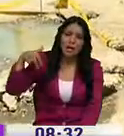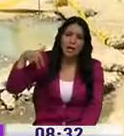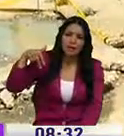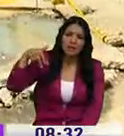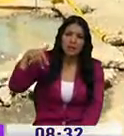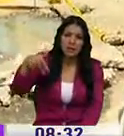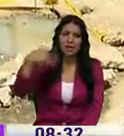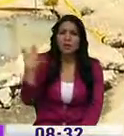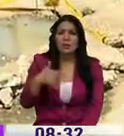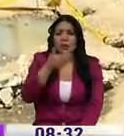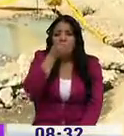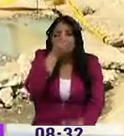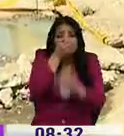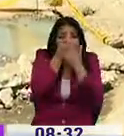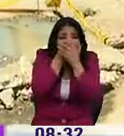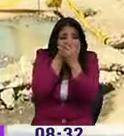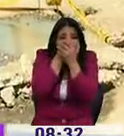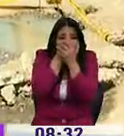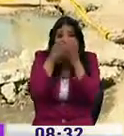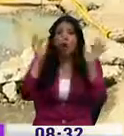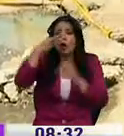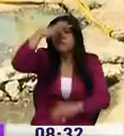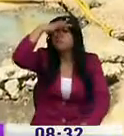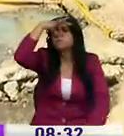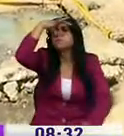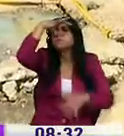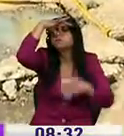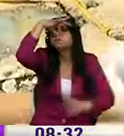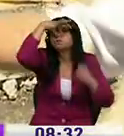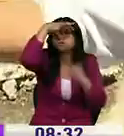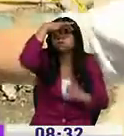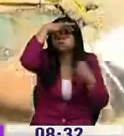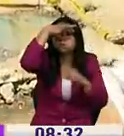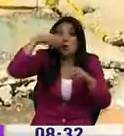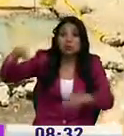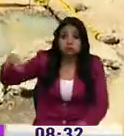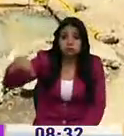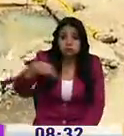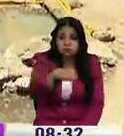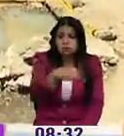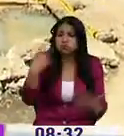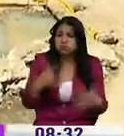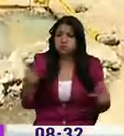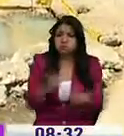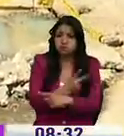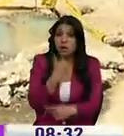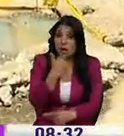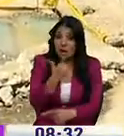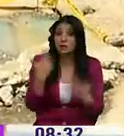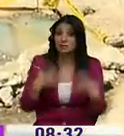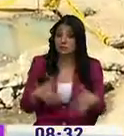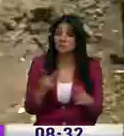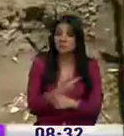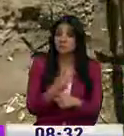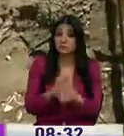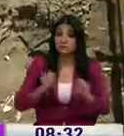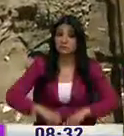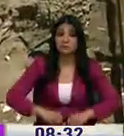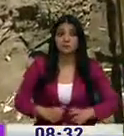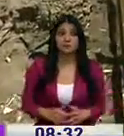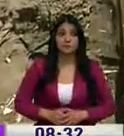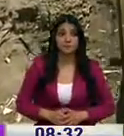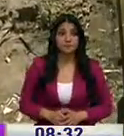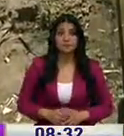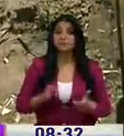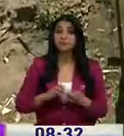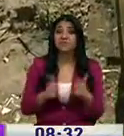que taparse la boca, tienen que pasar corriendo o cruzarse con el riesgo de que les pase algo con los carros. El problema